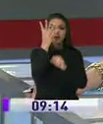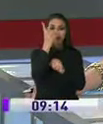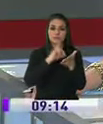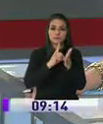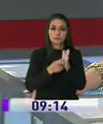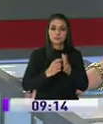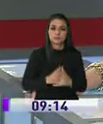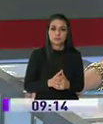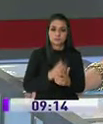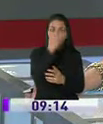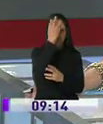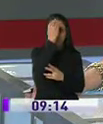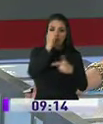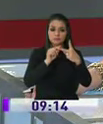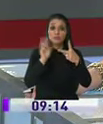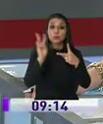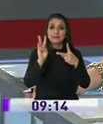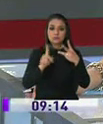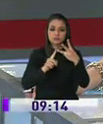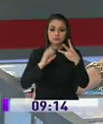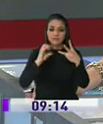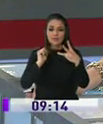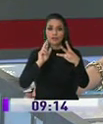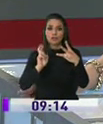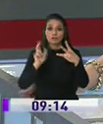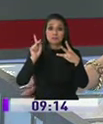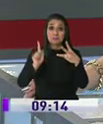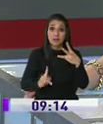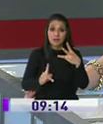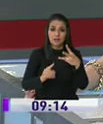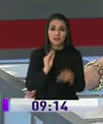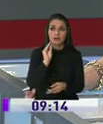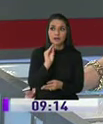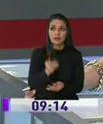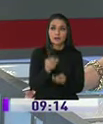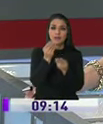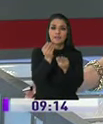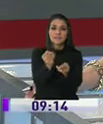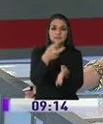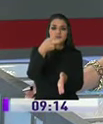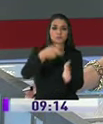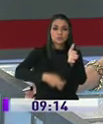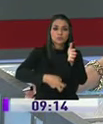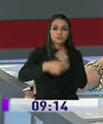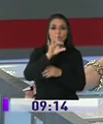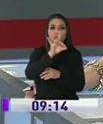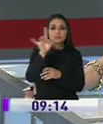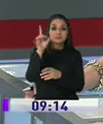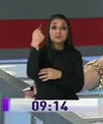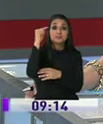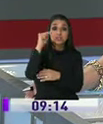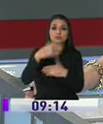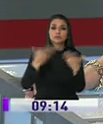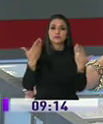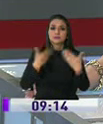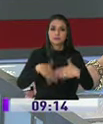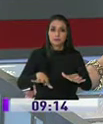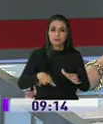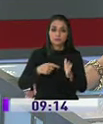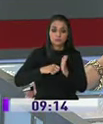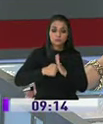9:14, Jorge Glass, Wilson Pastor y Carlos Pareja Giannuzzelli fueron notificados con glosas por $80 millones. El informe